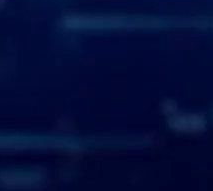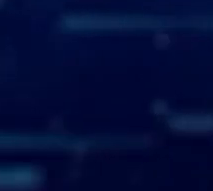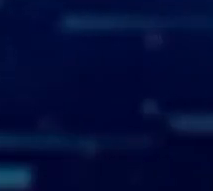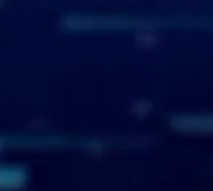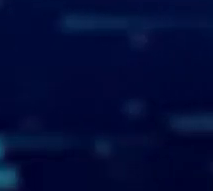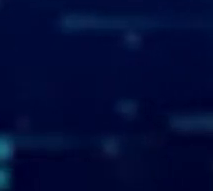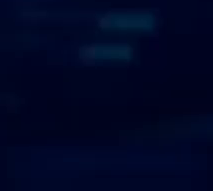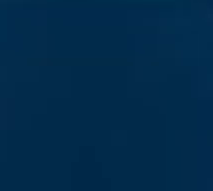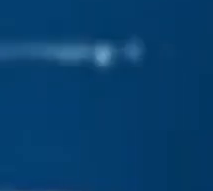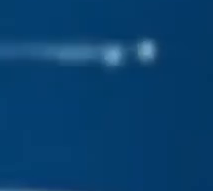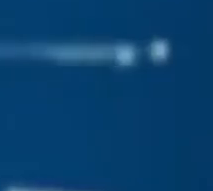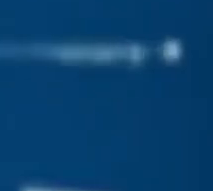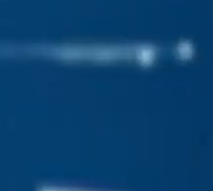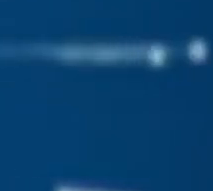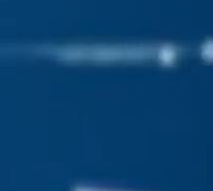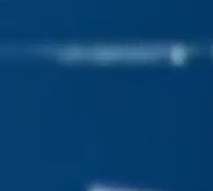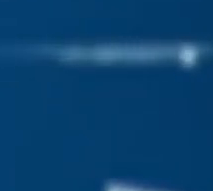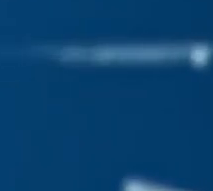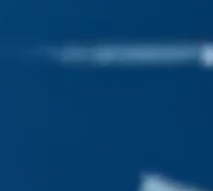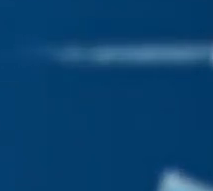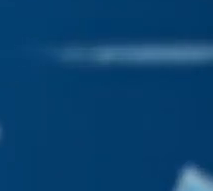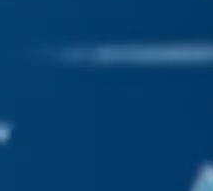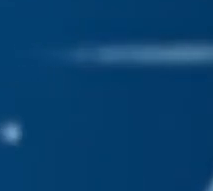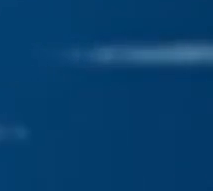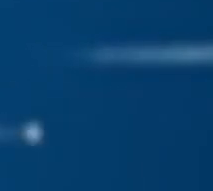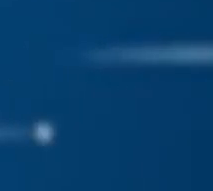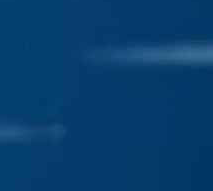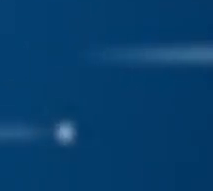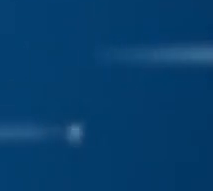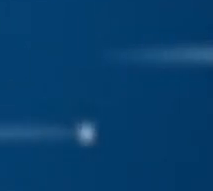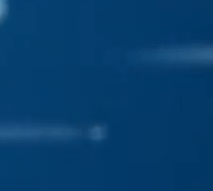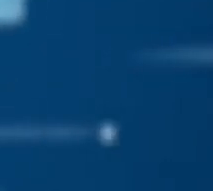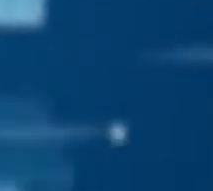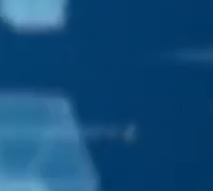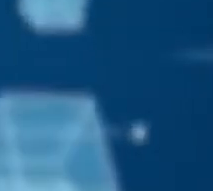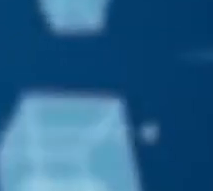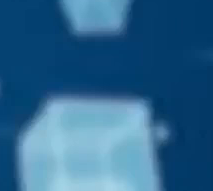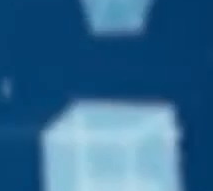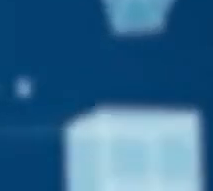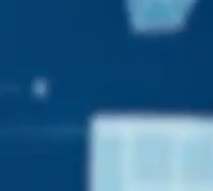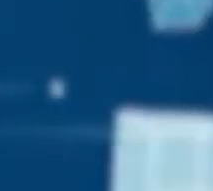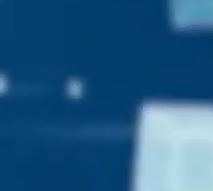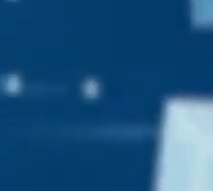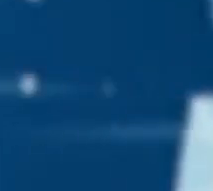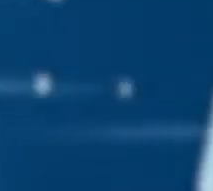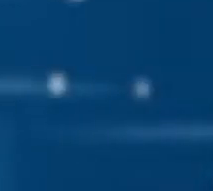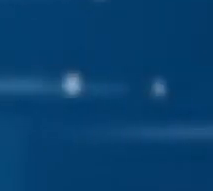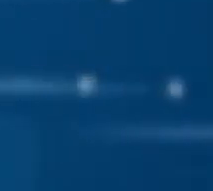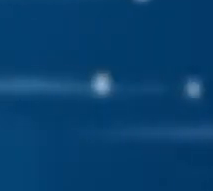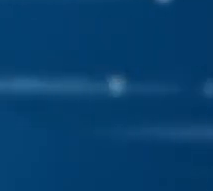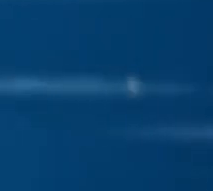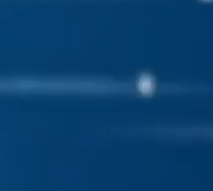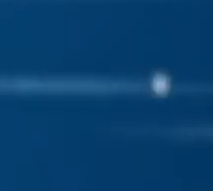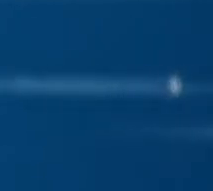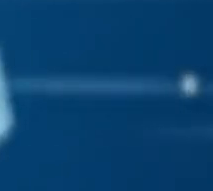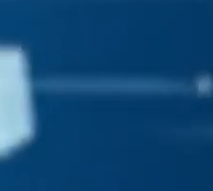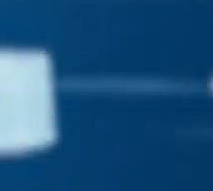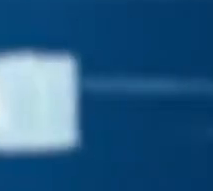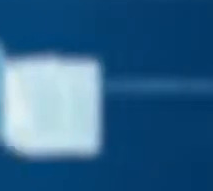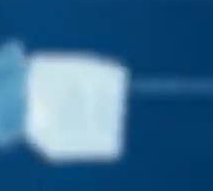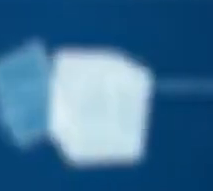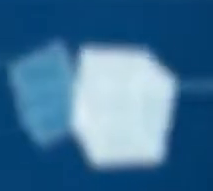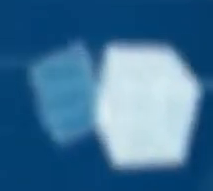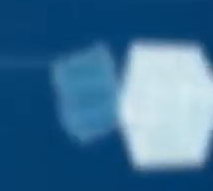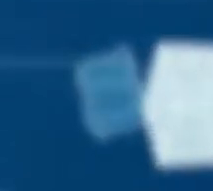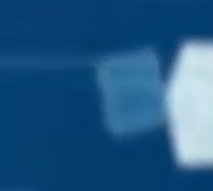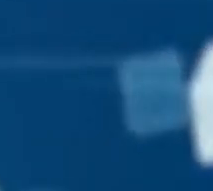entre otras entidades. También tiene el encargo de determinar las responsabilidades políticas, civiles, penales, administrativas, medidas